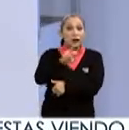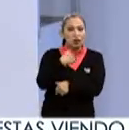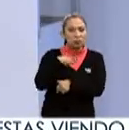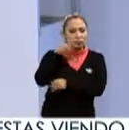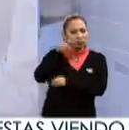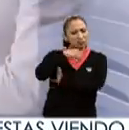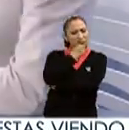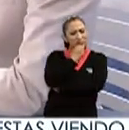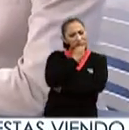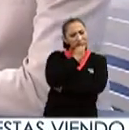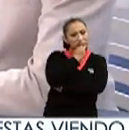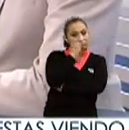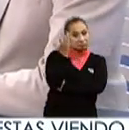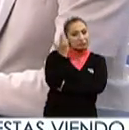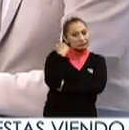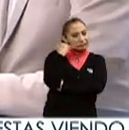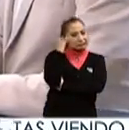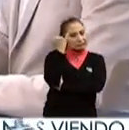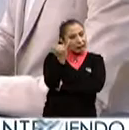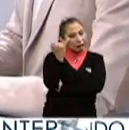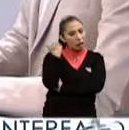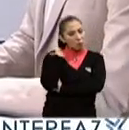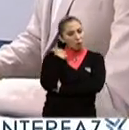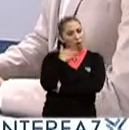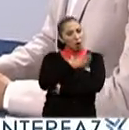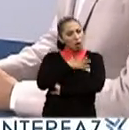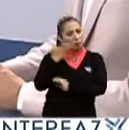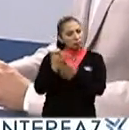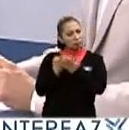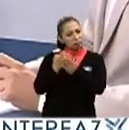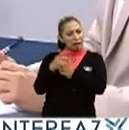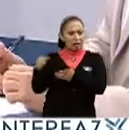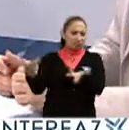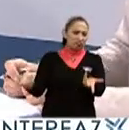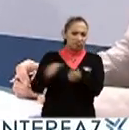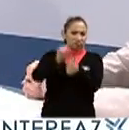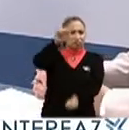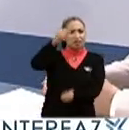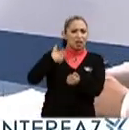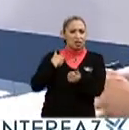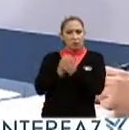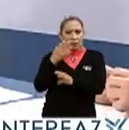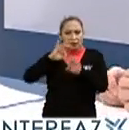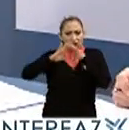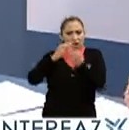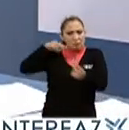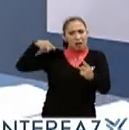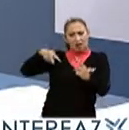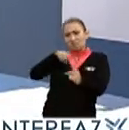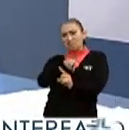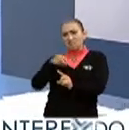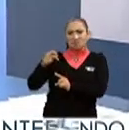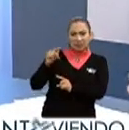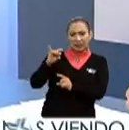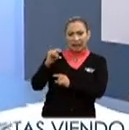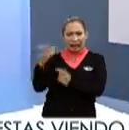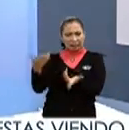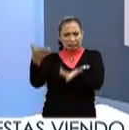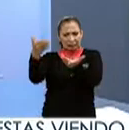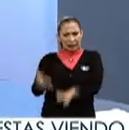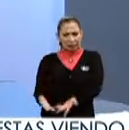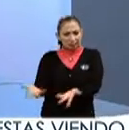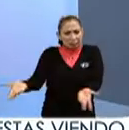nosotros creemos desde un paradigma hermenéutico o crítico, ¿no? Y desde una nueva perspectiva de la didáctica